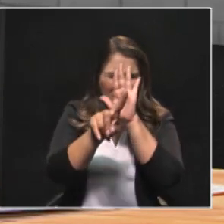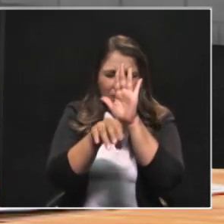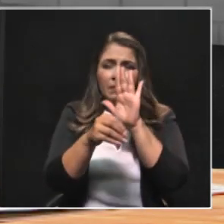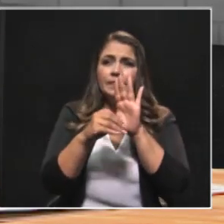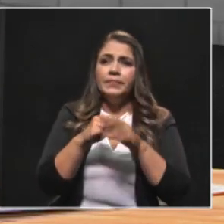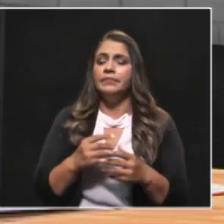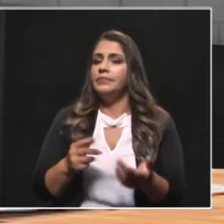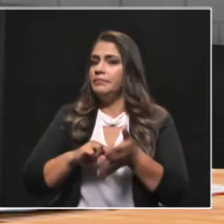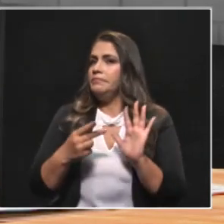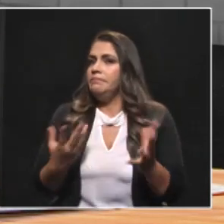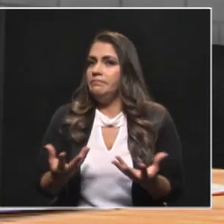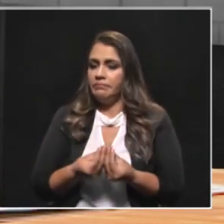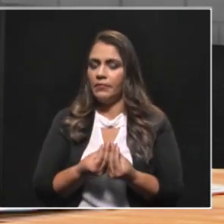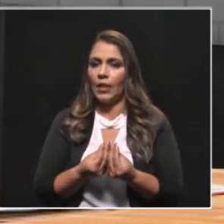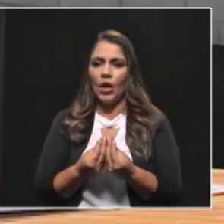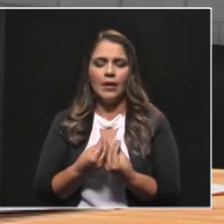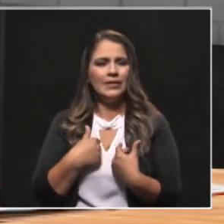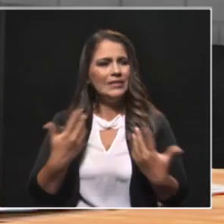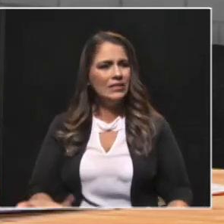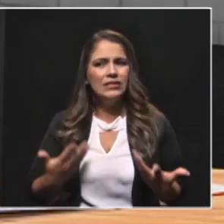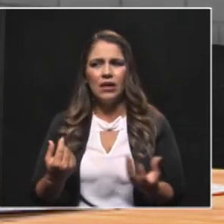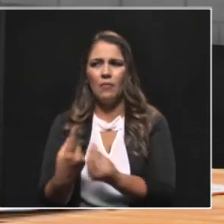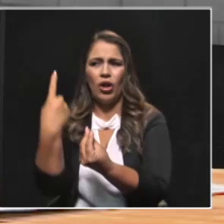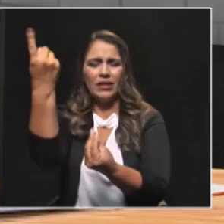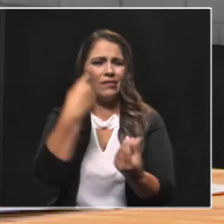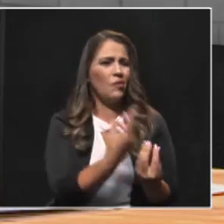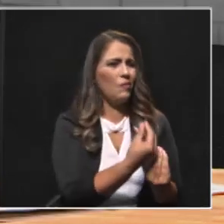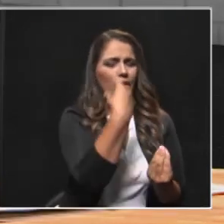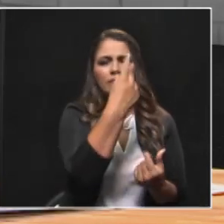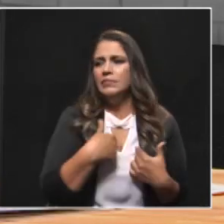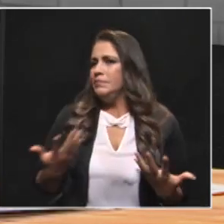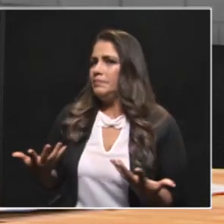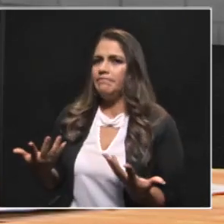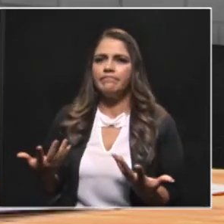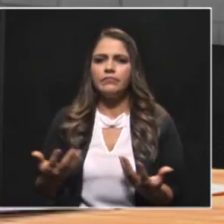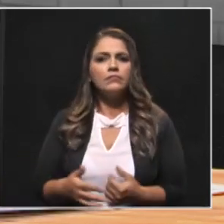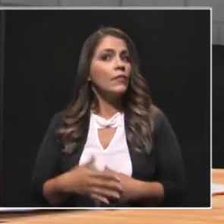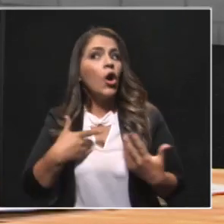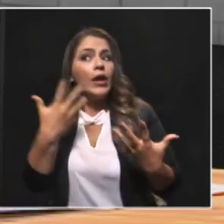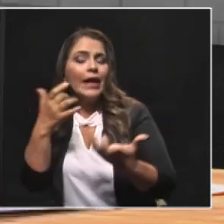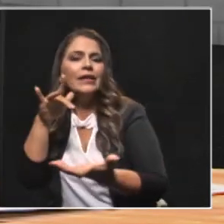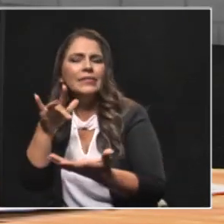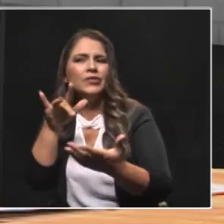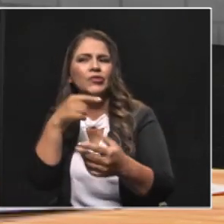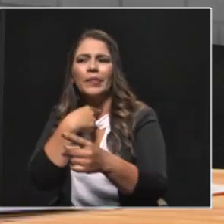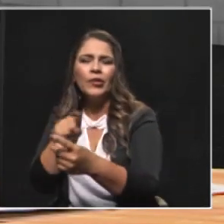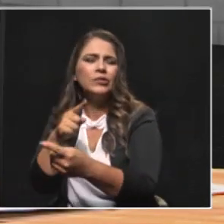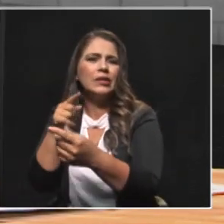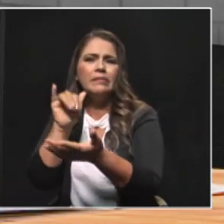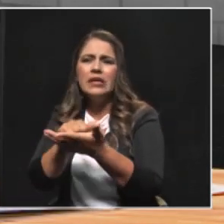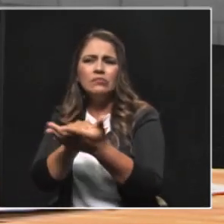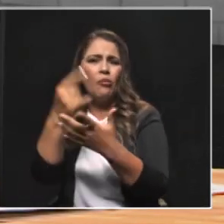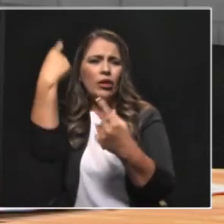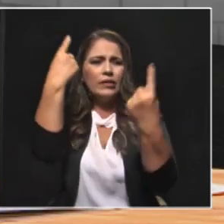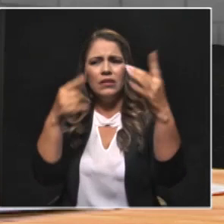de personas que hoy no se sienten representados en los partidos políticos, pero que quieren participar en política. Entonces, en teoría, es una